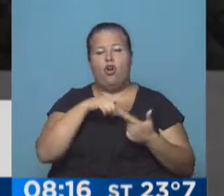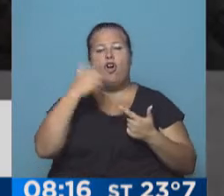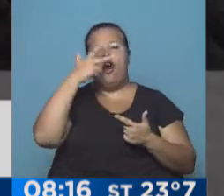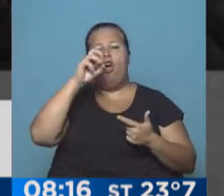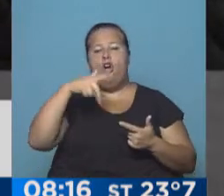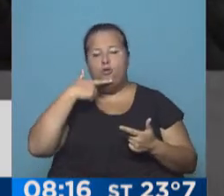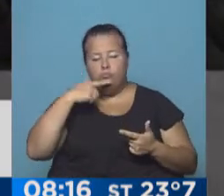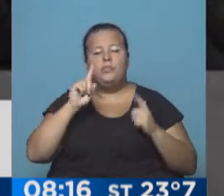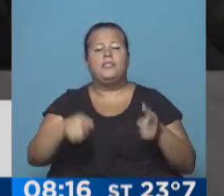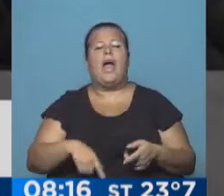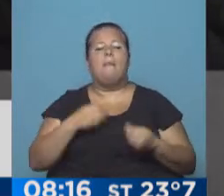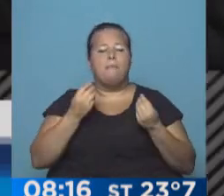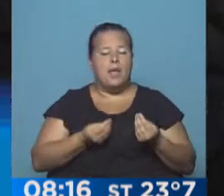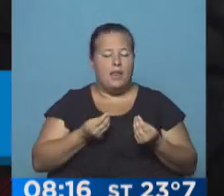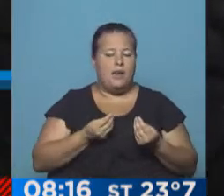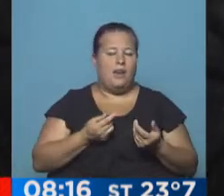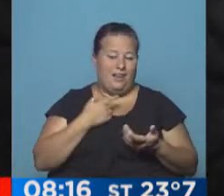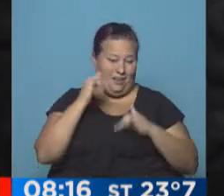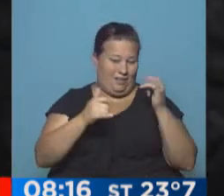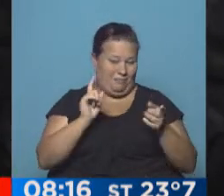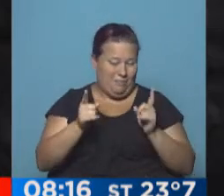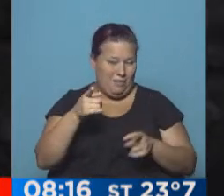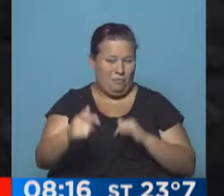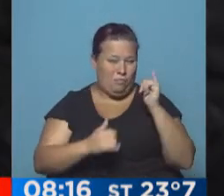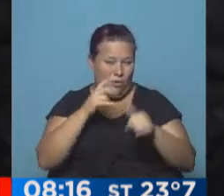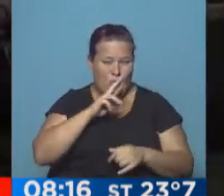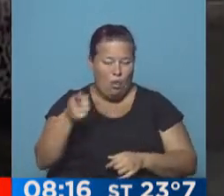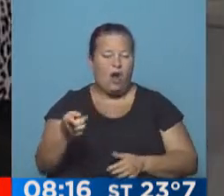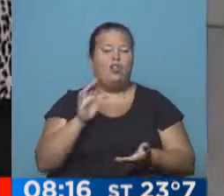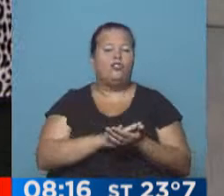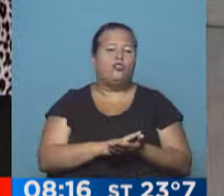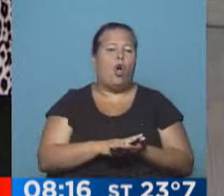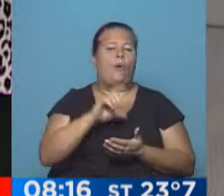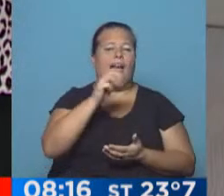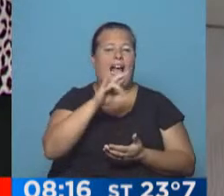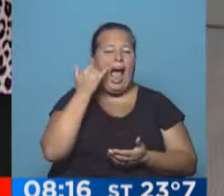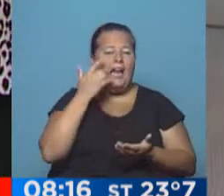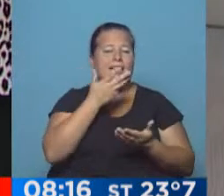Homs, y también lo que marca, lo que vos estás marcando, Lourdes, las declaraciones de John Kerry